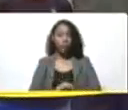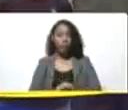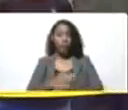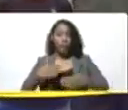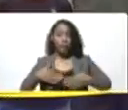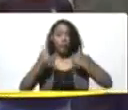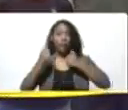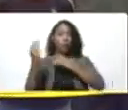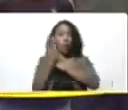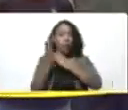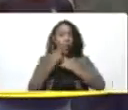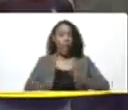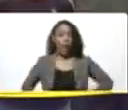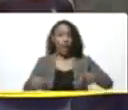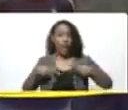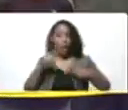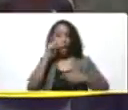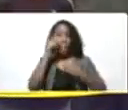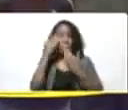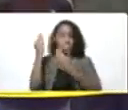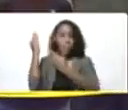vida, Vladimir,